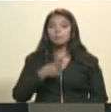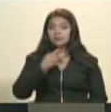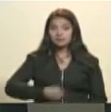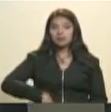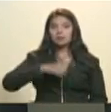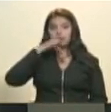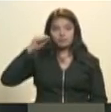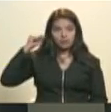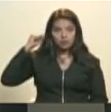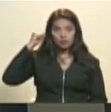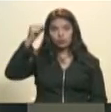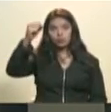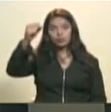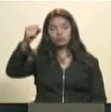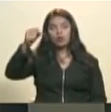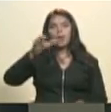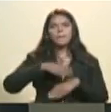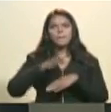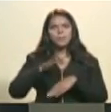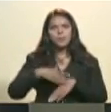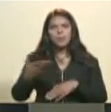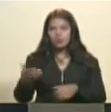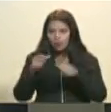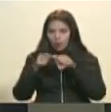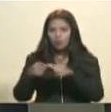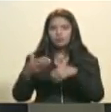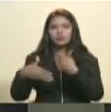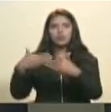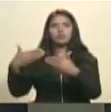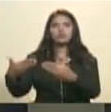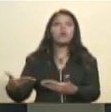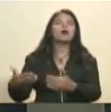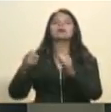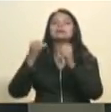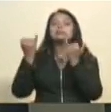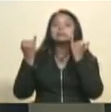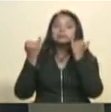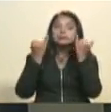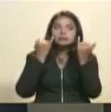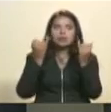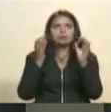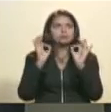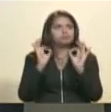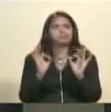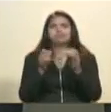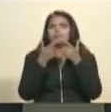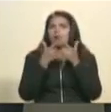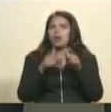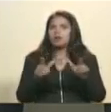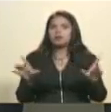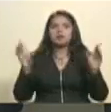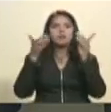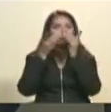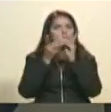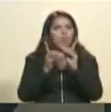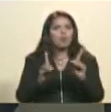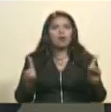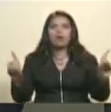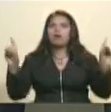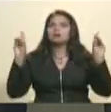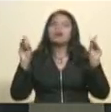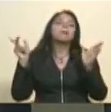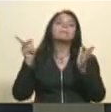Moros, por llevar adelante la iniciativa democrática y participativa